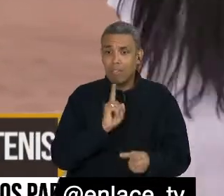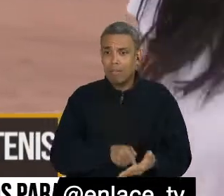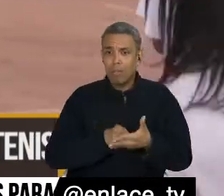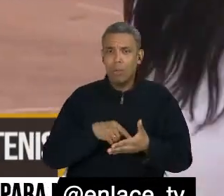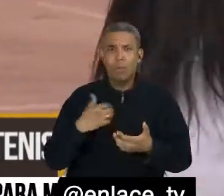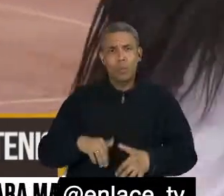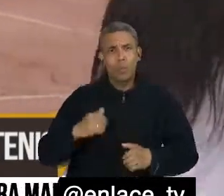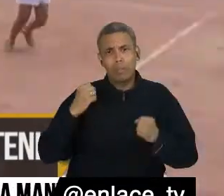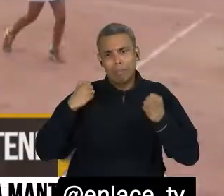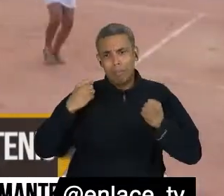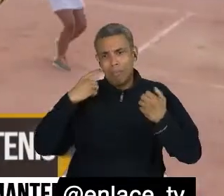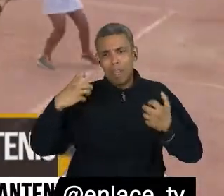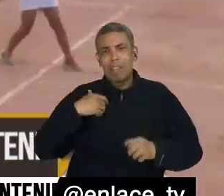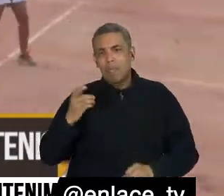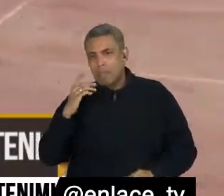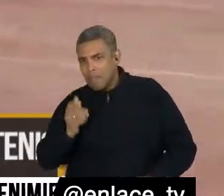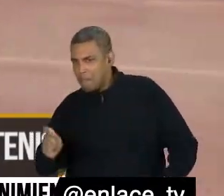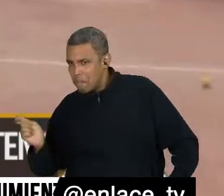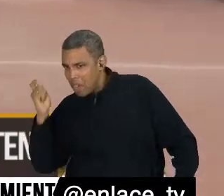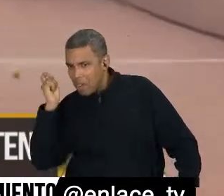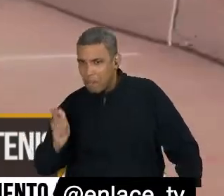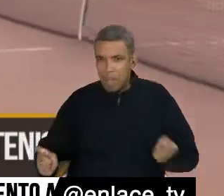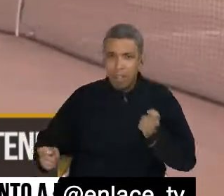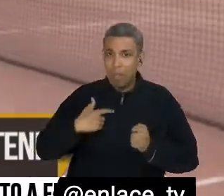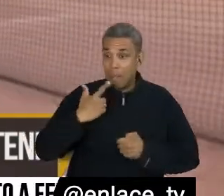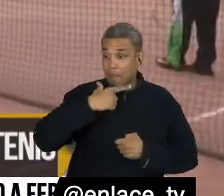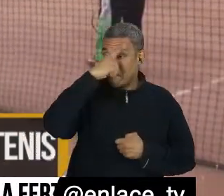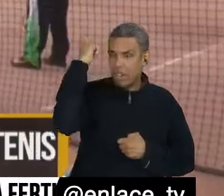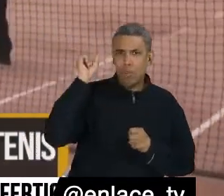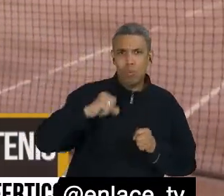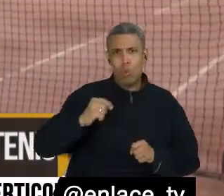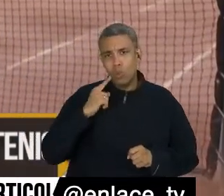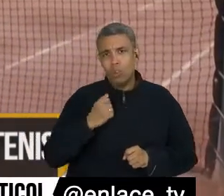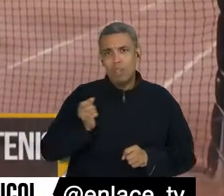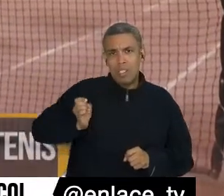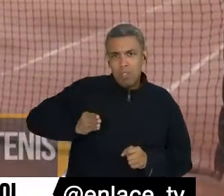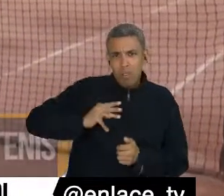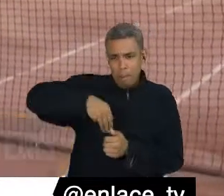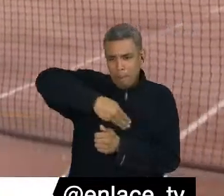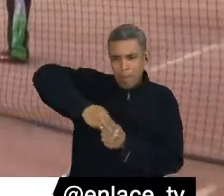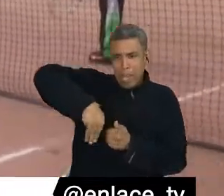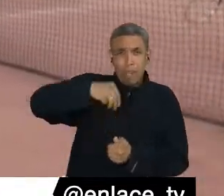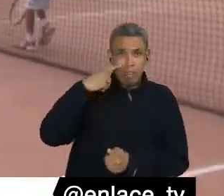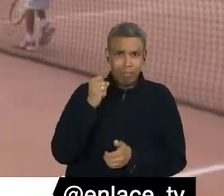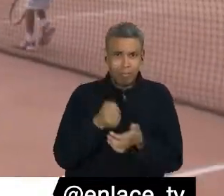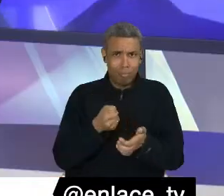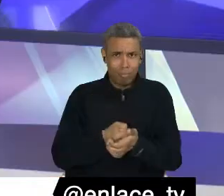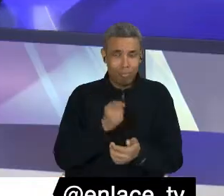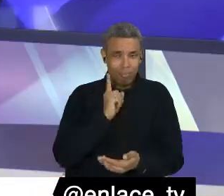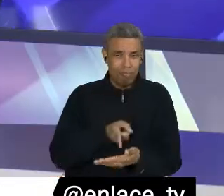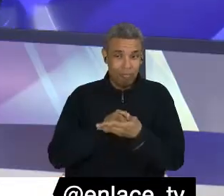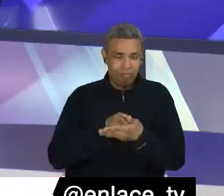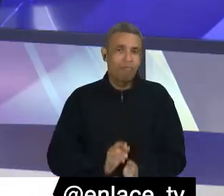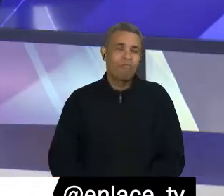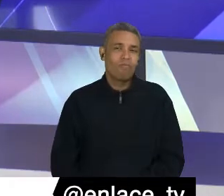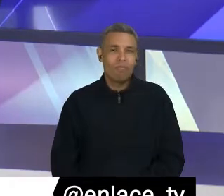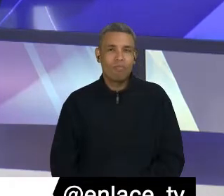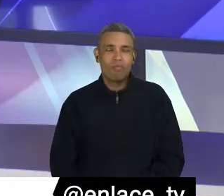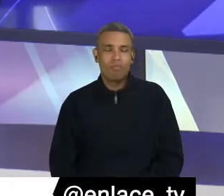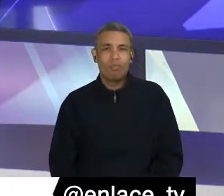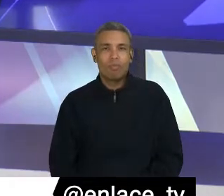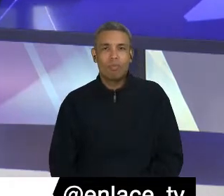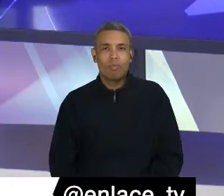y nacional la calidad del tenis que se juega en Barranca Bermeja y la potencia que tiene el Club Miramar en esta disciplina deportiva. Los niños